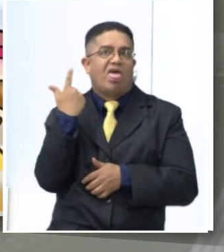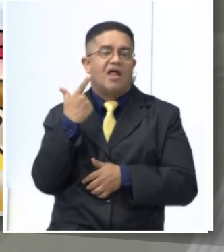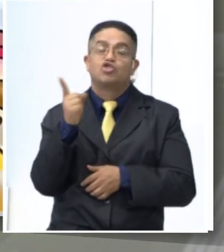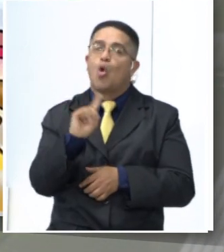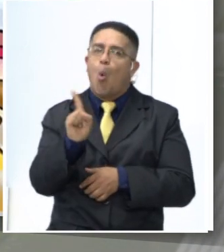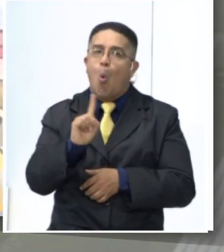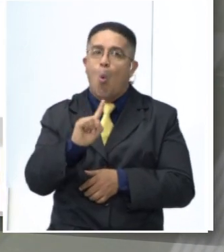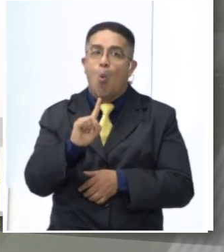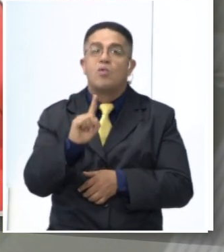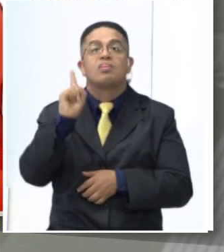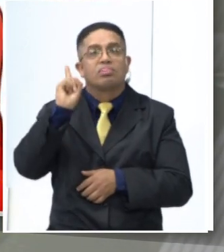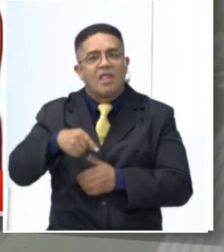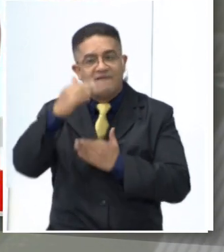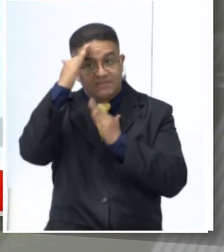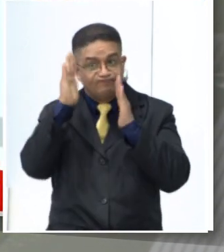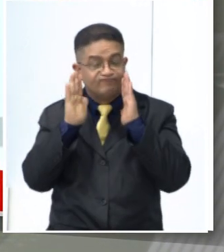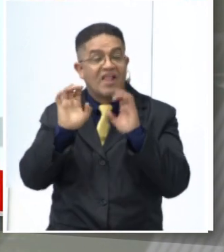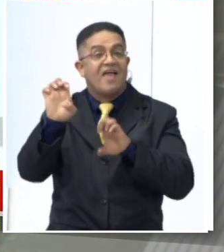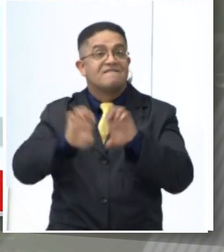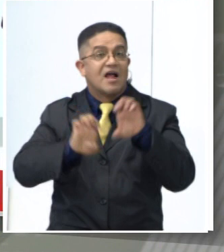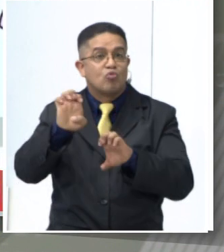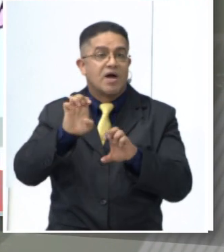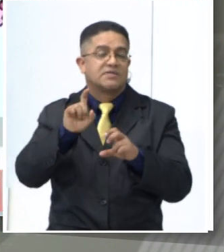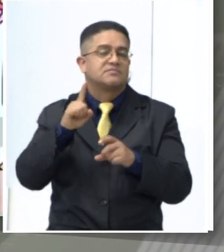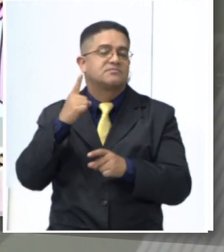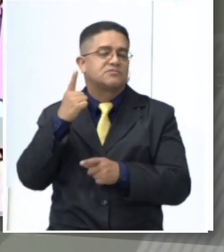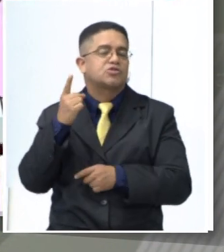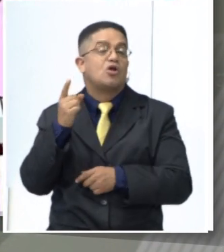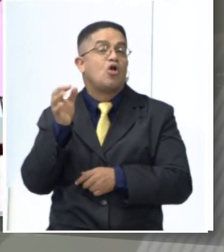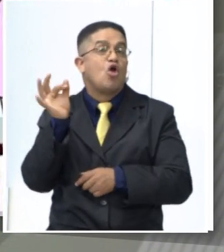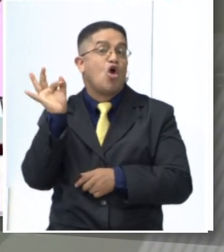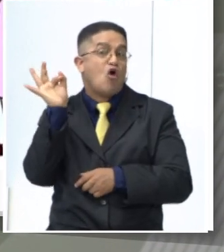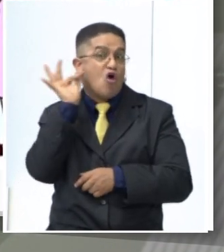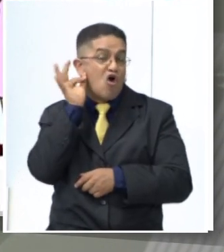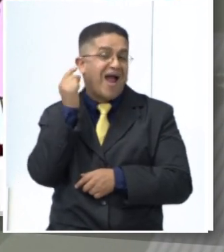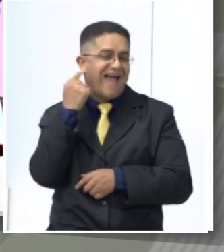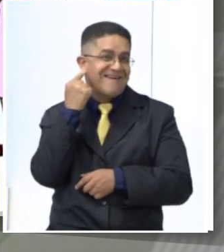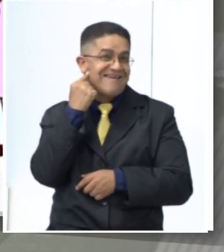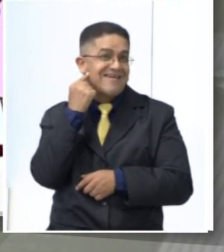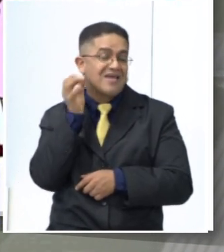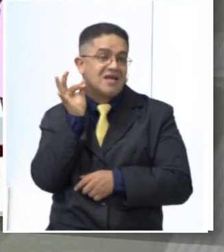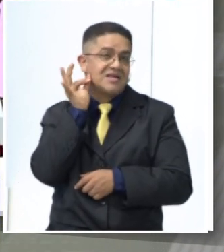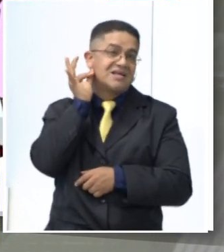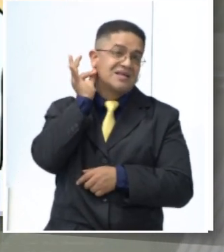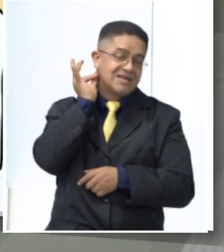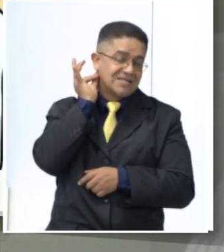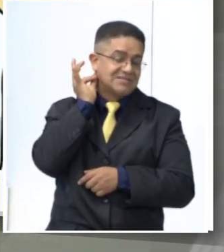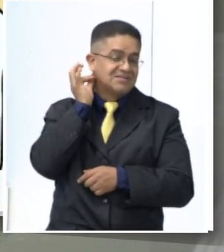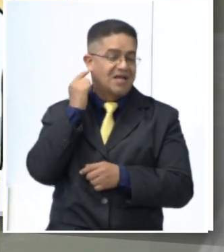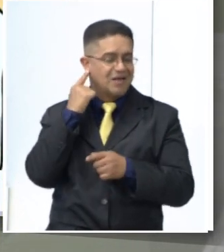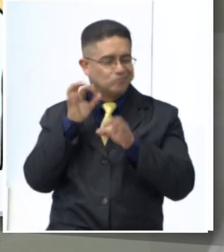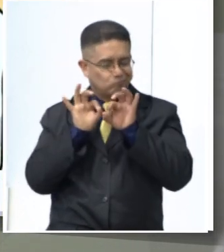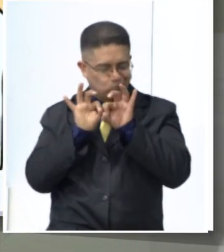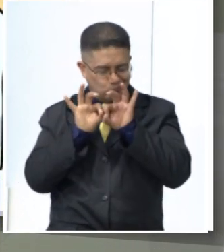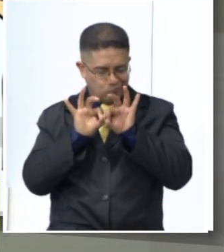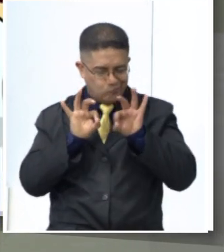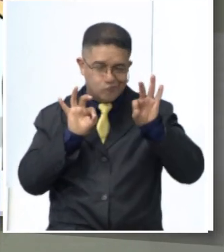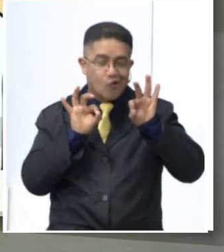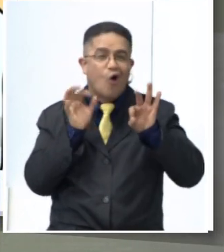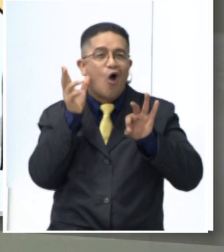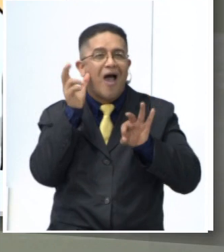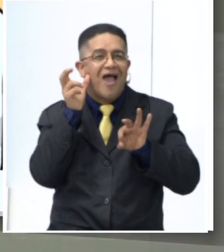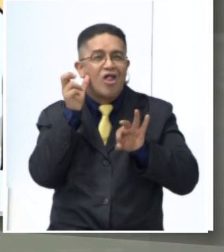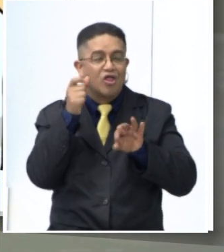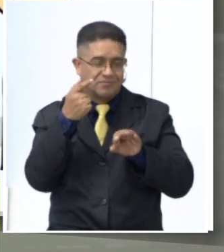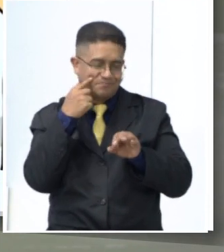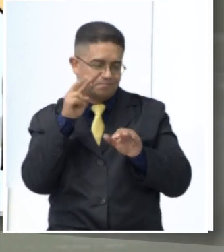mesa. Una otitis se debe evaluar. Una otitis externa, ¿qué puede pasar? Pues pudiese pasar que el conducto auditivo, que es ese, cuando nosotros vemos